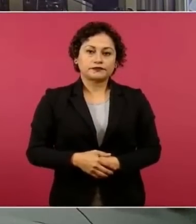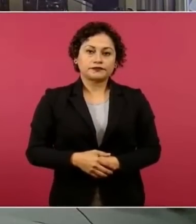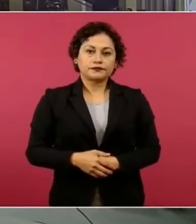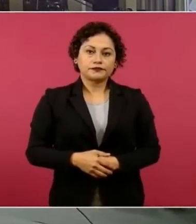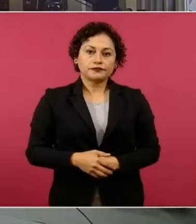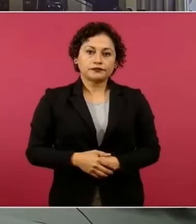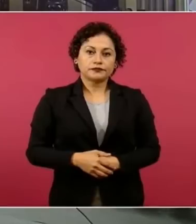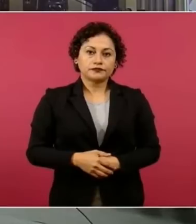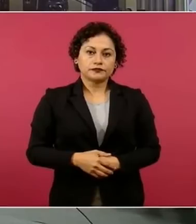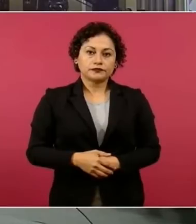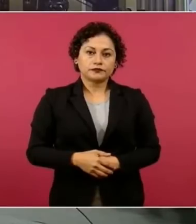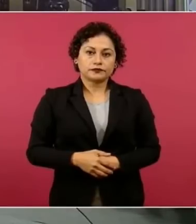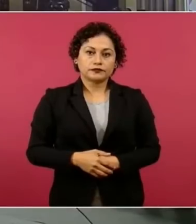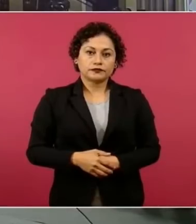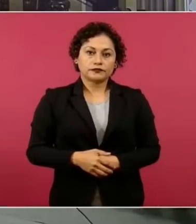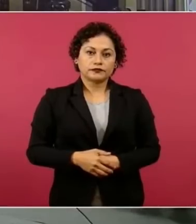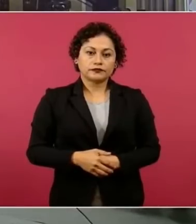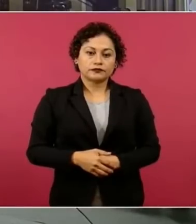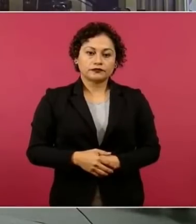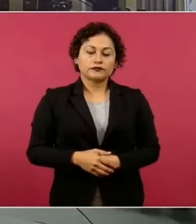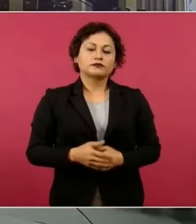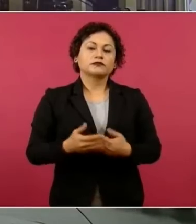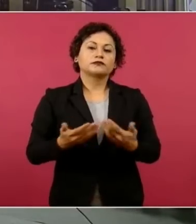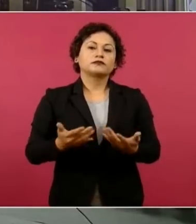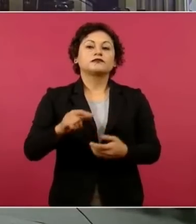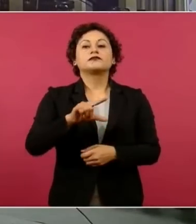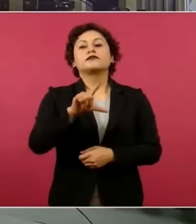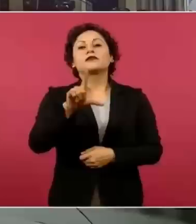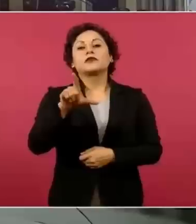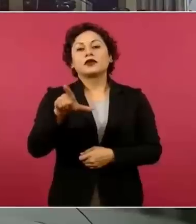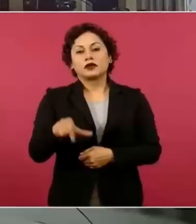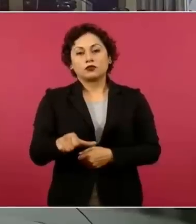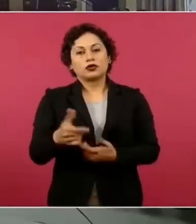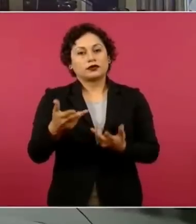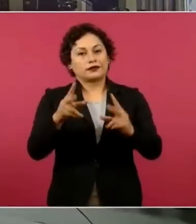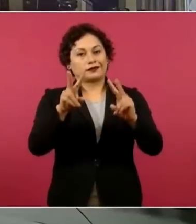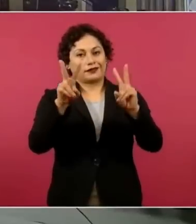Luego, pues los salarios.